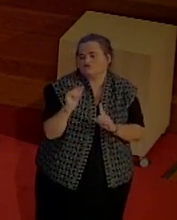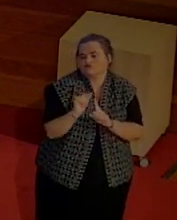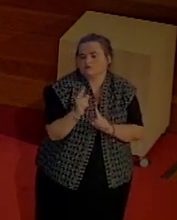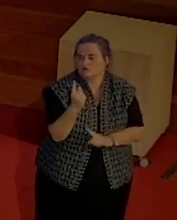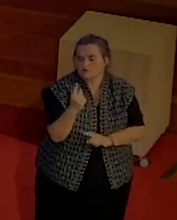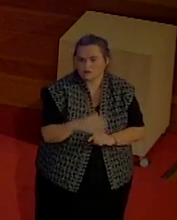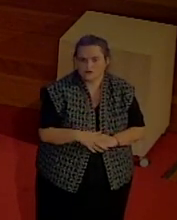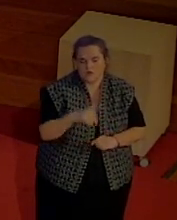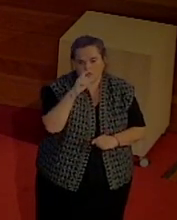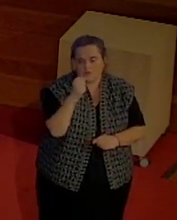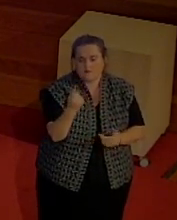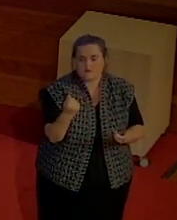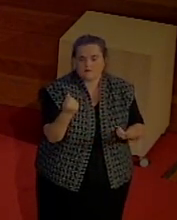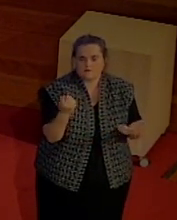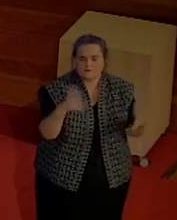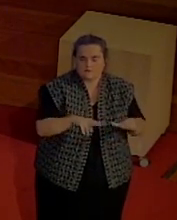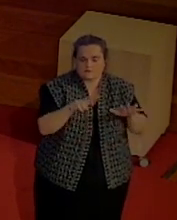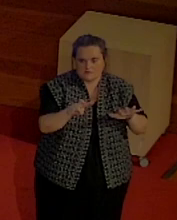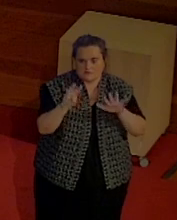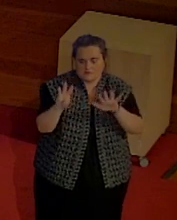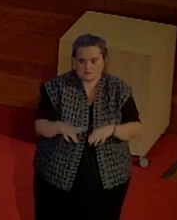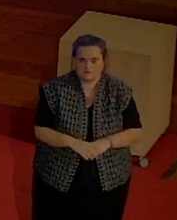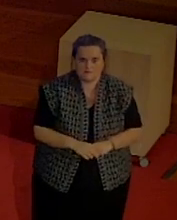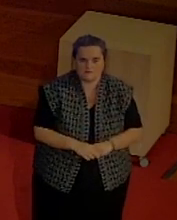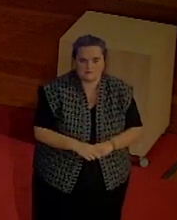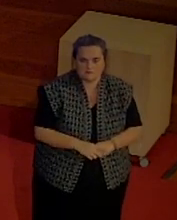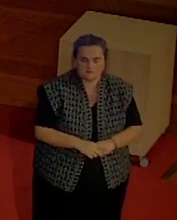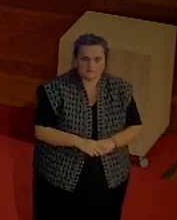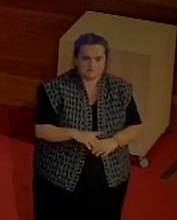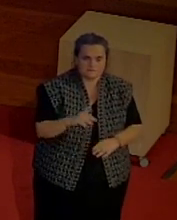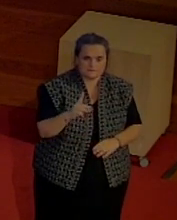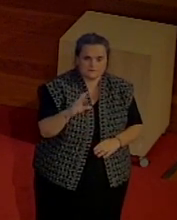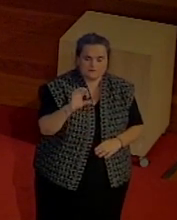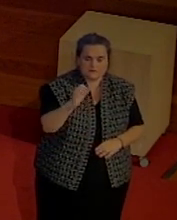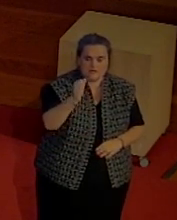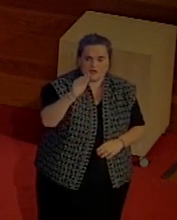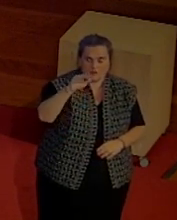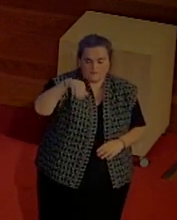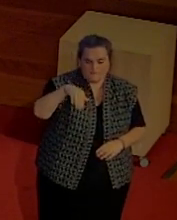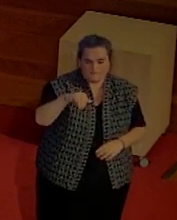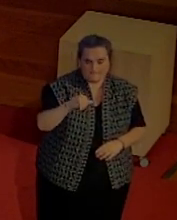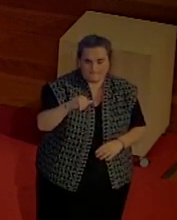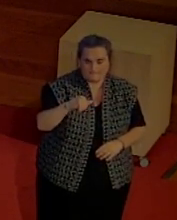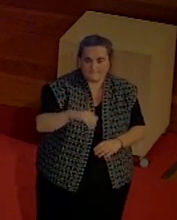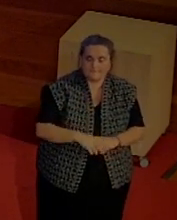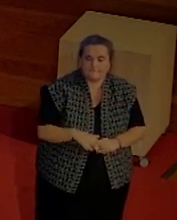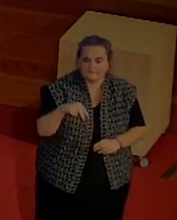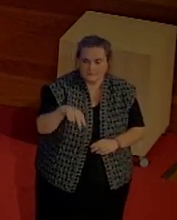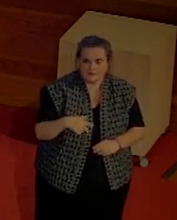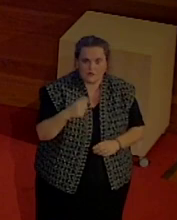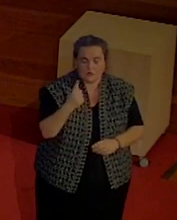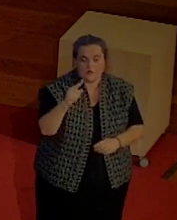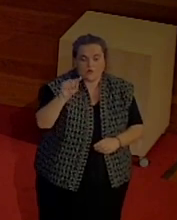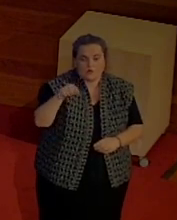1978 entra en escena densidad o pin china representaba el uno coma ocho